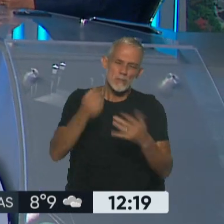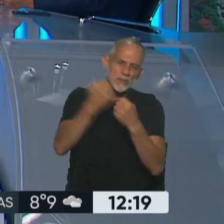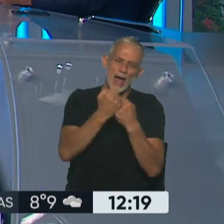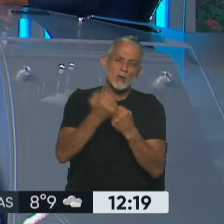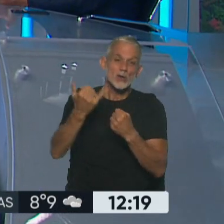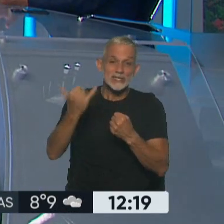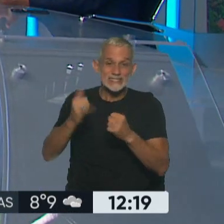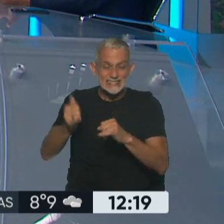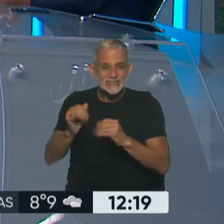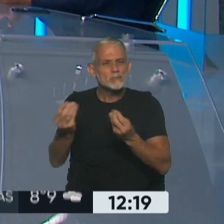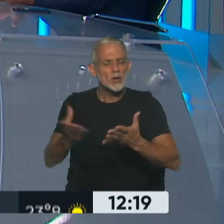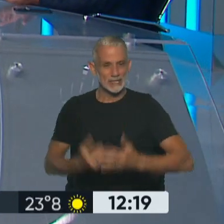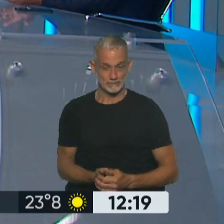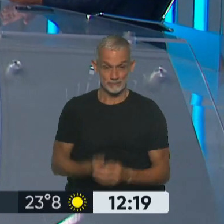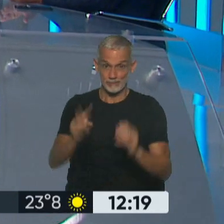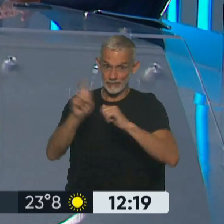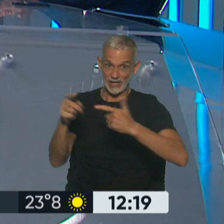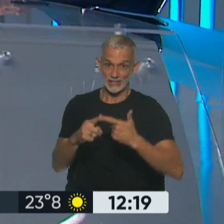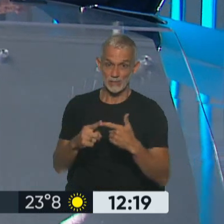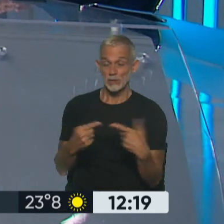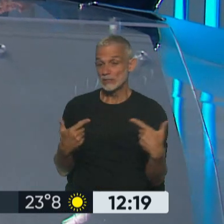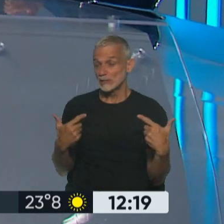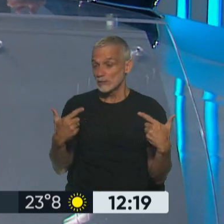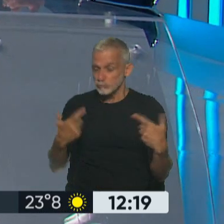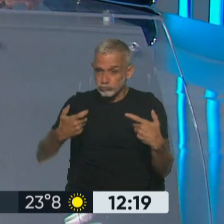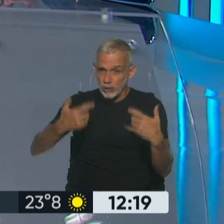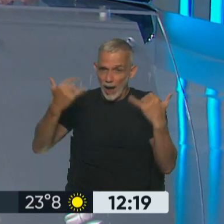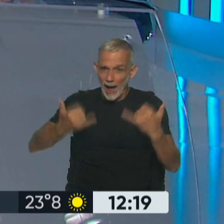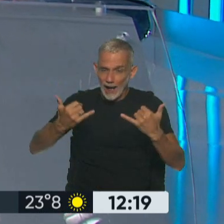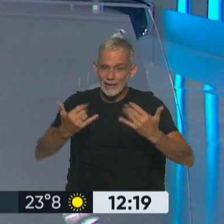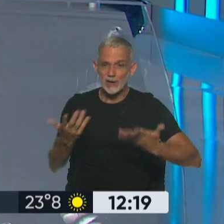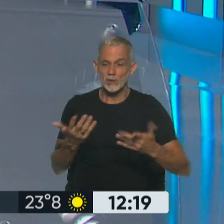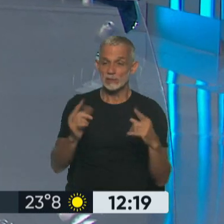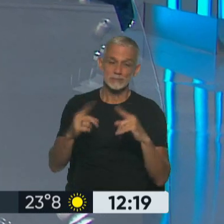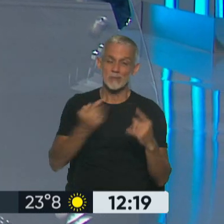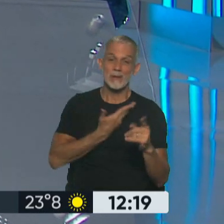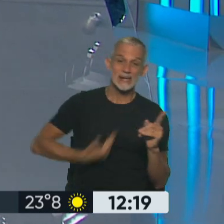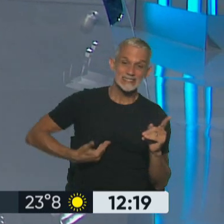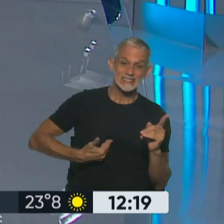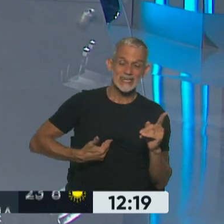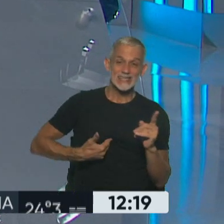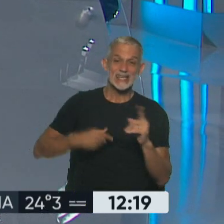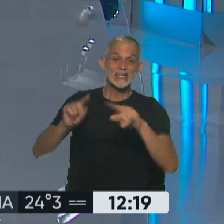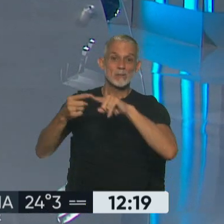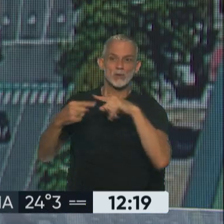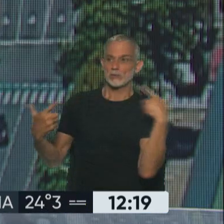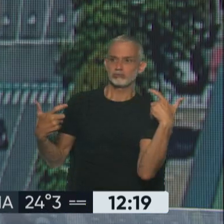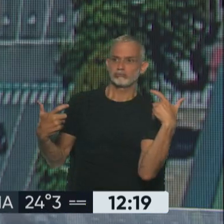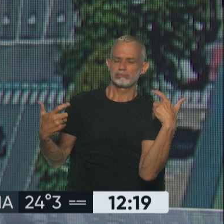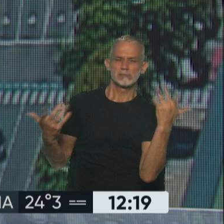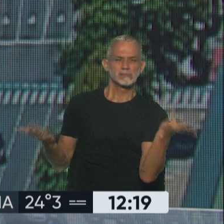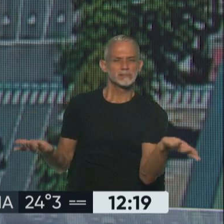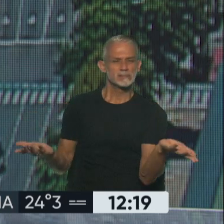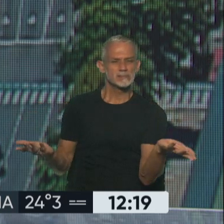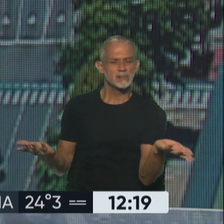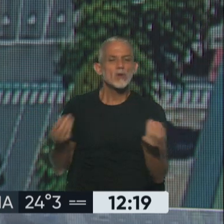acuerdo? El otro tema es el nivel de enfrentamiento que recorre la relación entre el presidente y el sistema político en su conjunto.